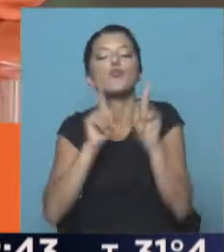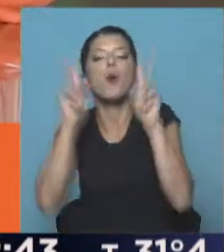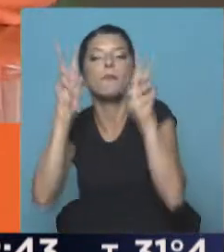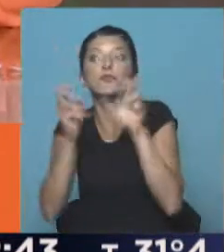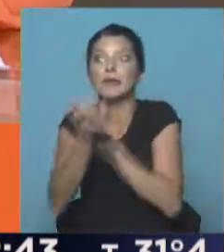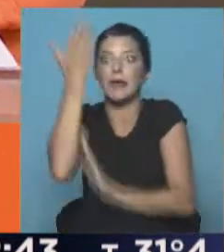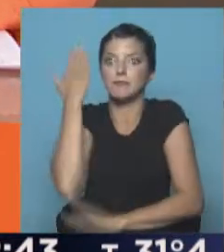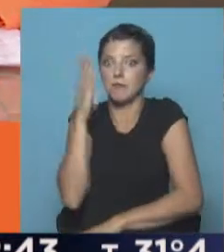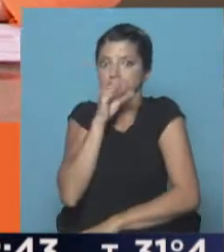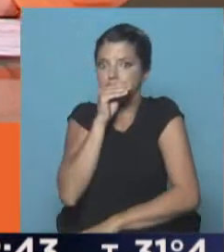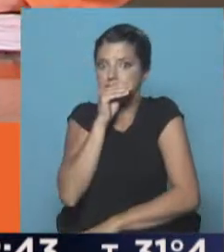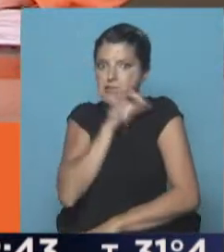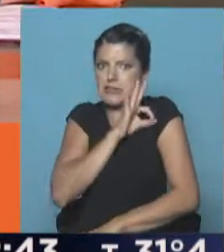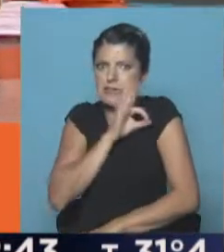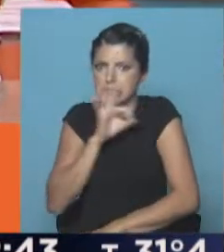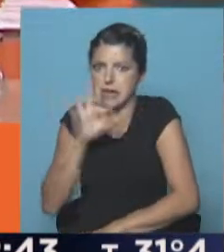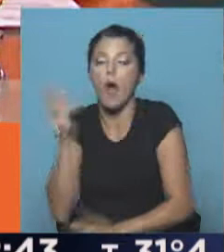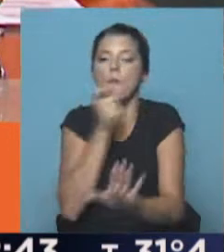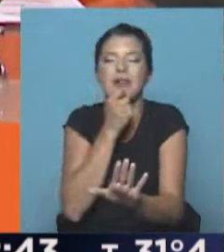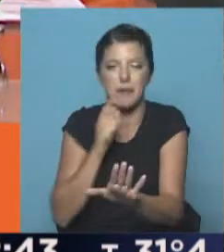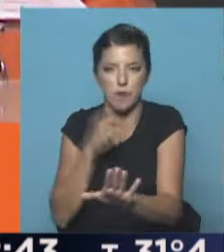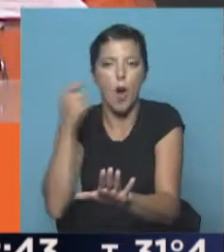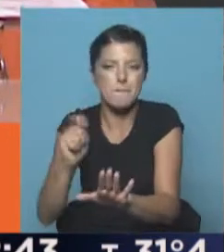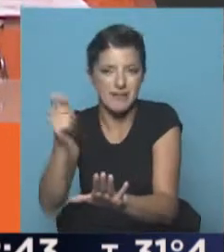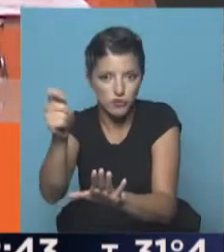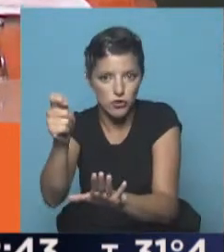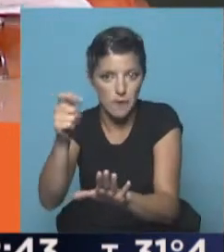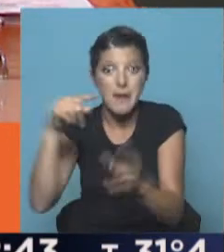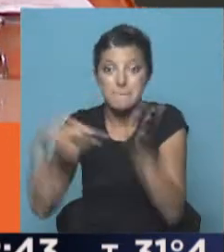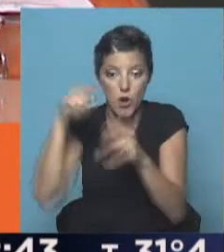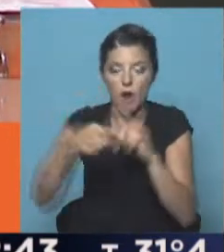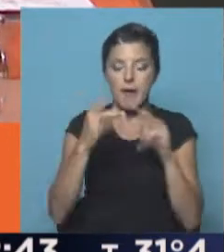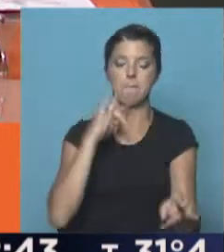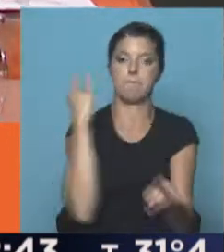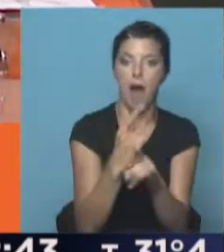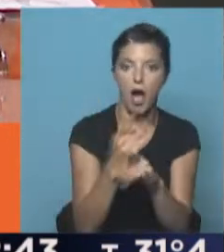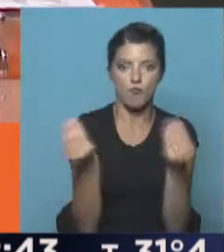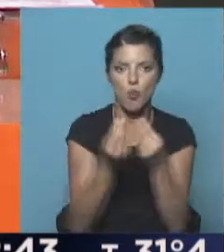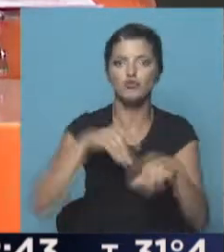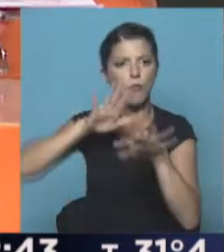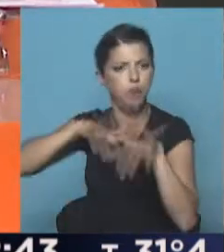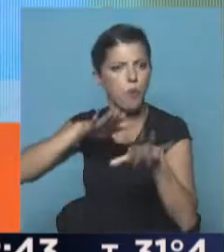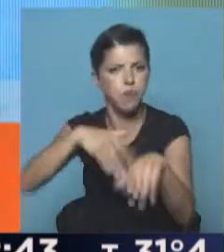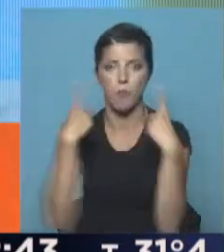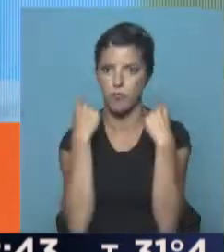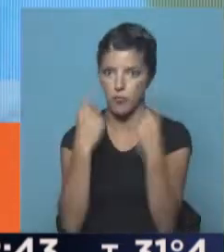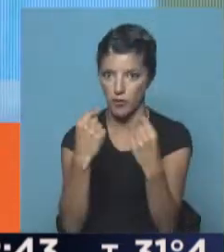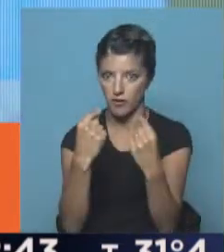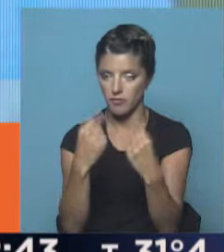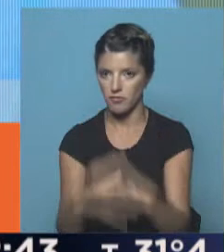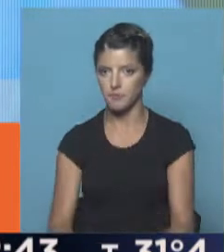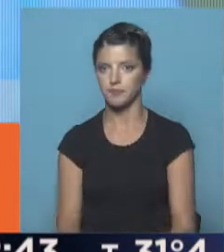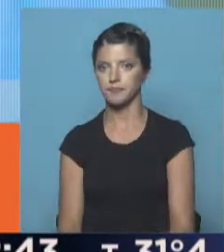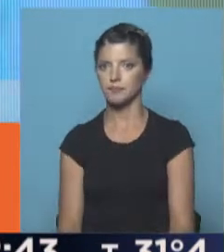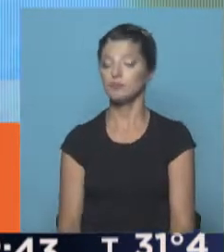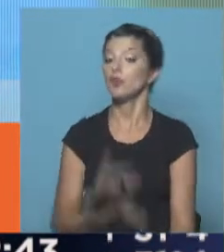tocaban como lo de las pensiones que mencionaba si saca a la gente a la calle ahora había multitudes y estos temas recién ahora exactamente ganaron espacios en